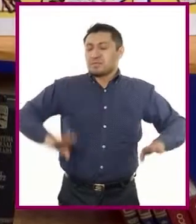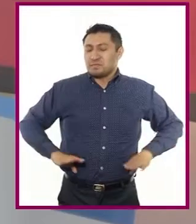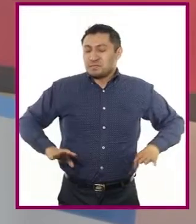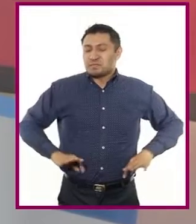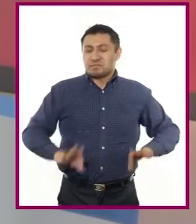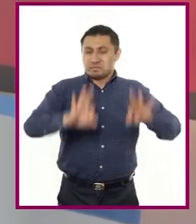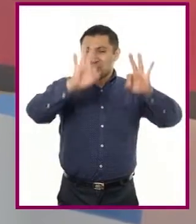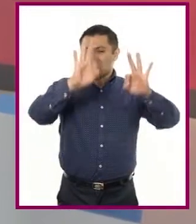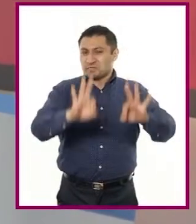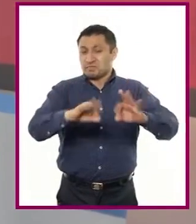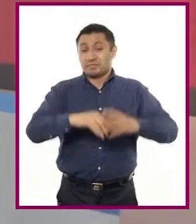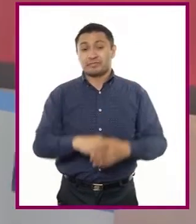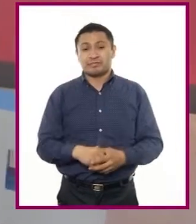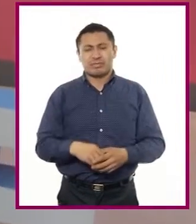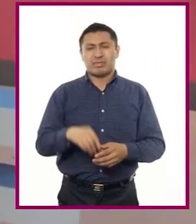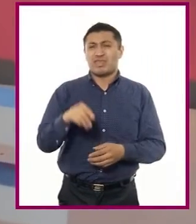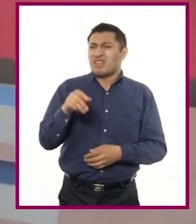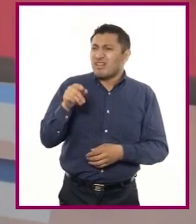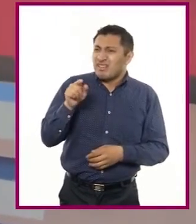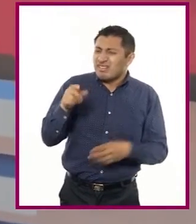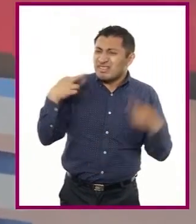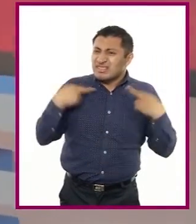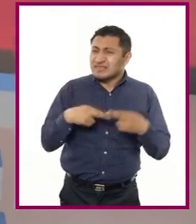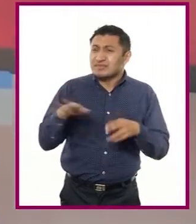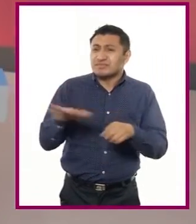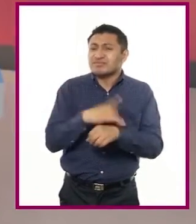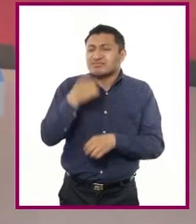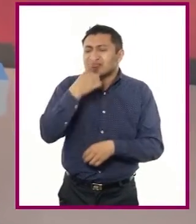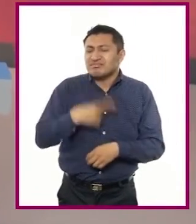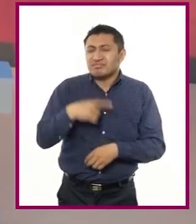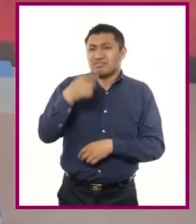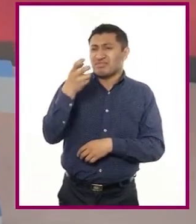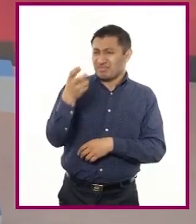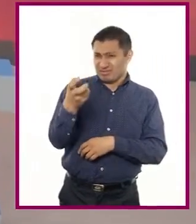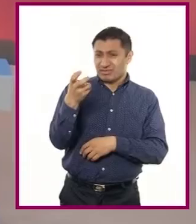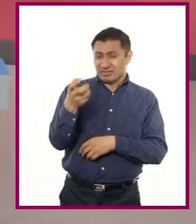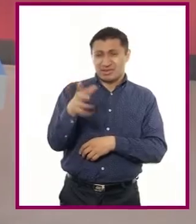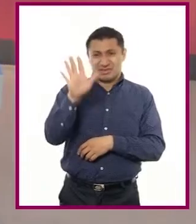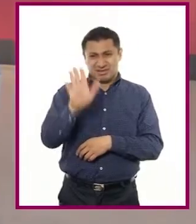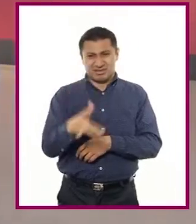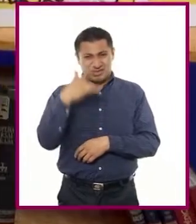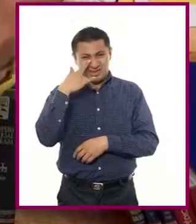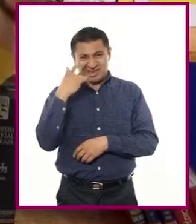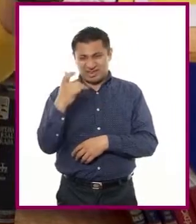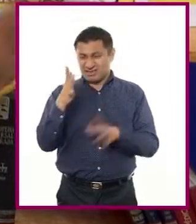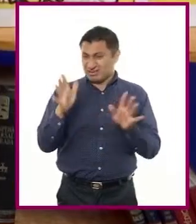característica. Maestra Irma, ¿por qué me habla así? Se escucha raro.